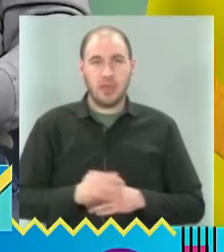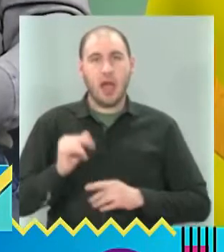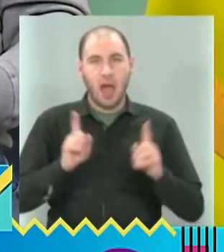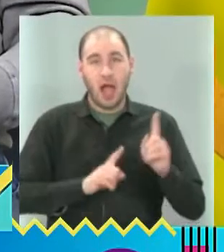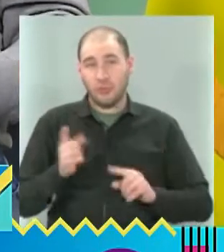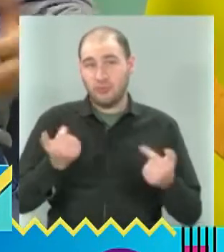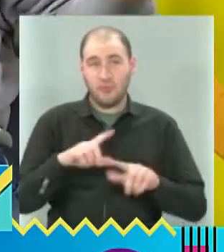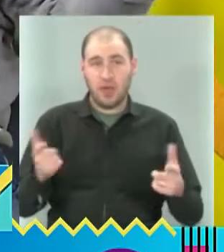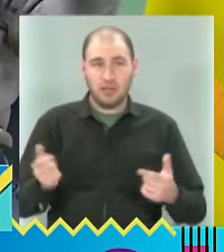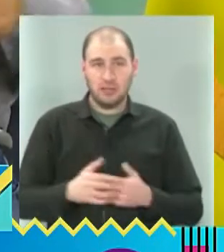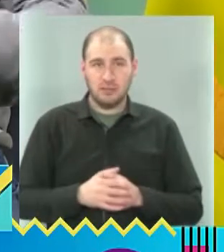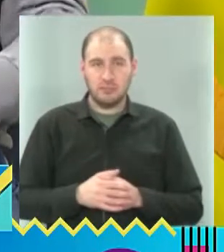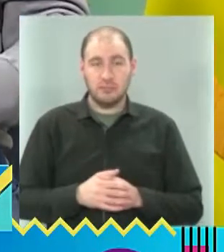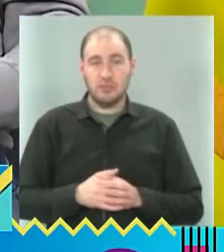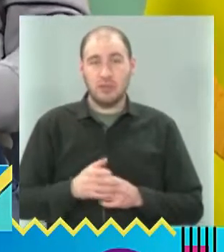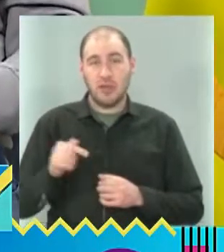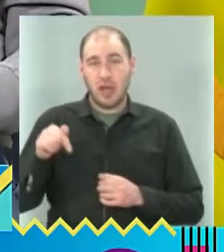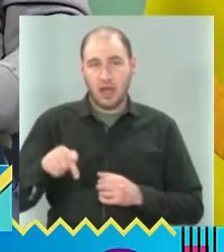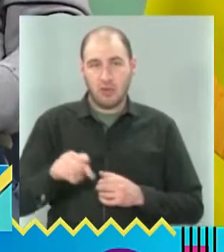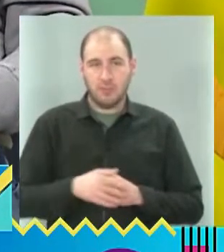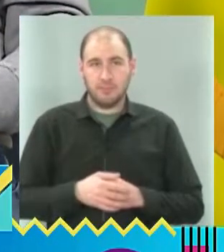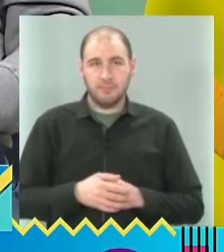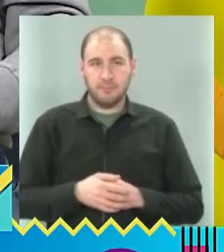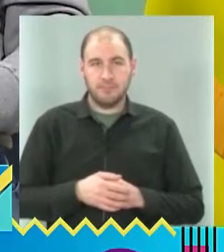ya no existen, que han sido recientemente